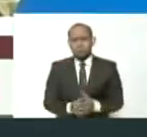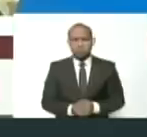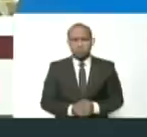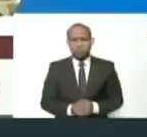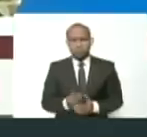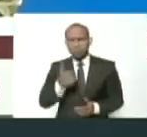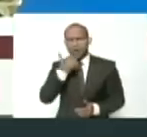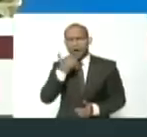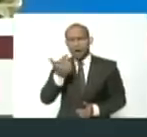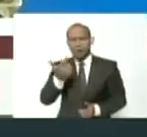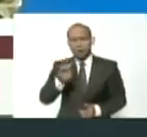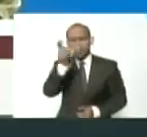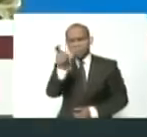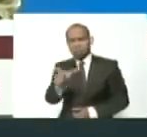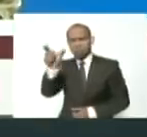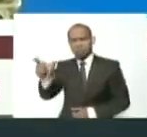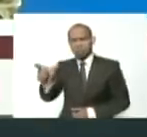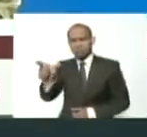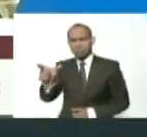tipo de